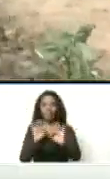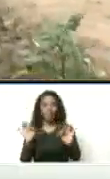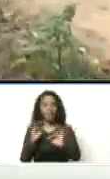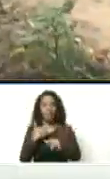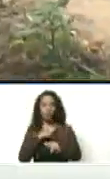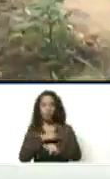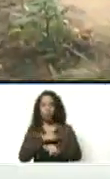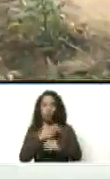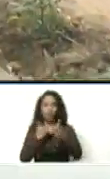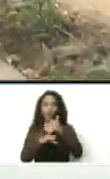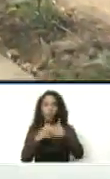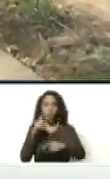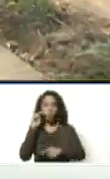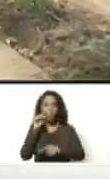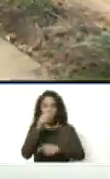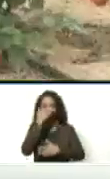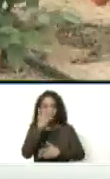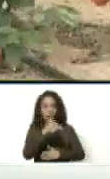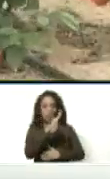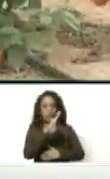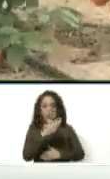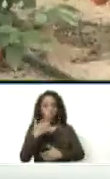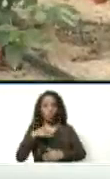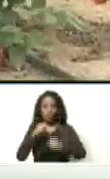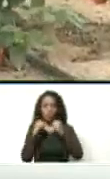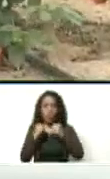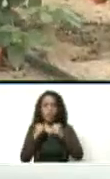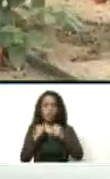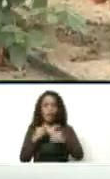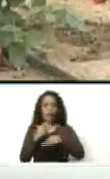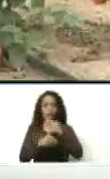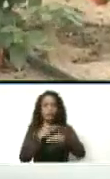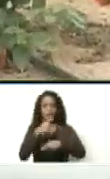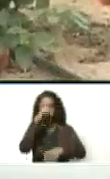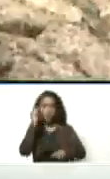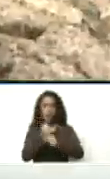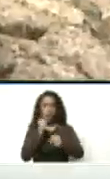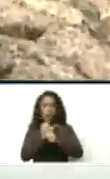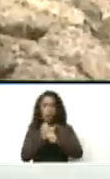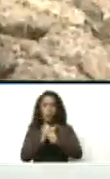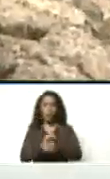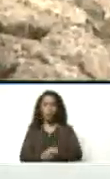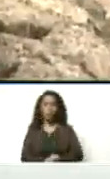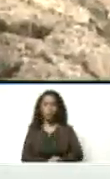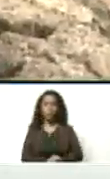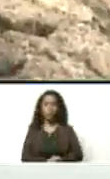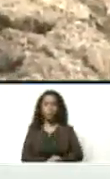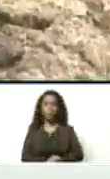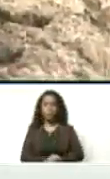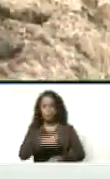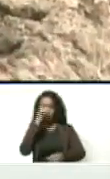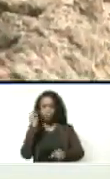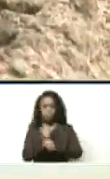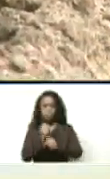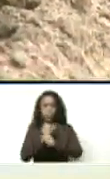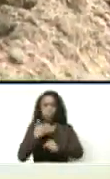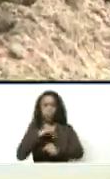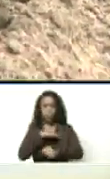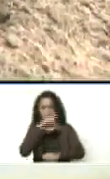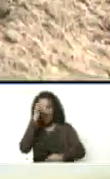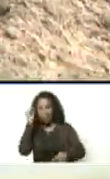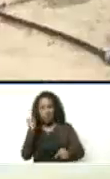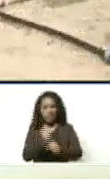Nosotros lo que vamos es, mira, pa'lante dándole durísimo. Fajaos. Y fajaos hemos aprendido